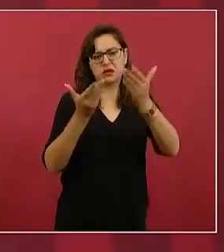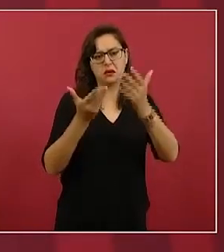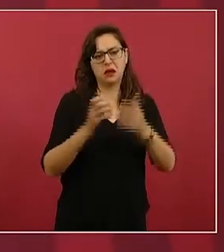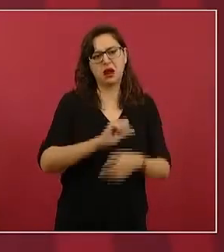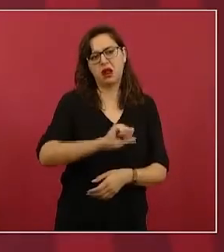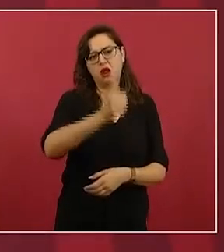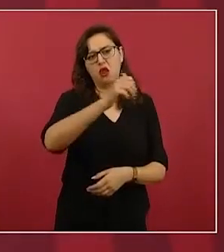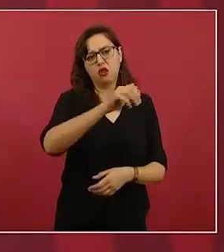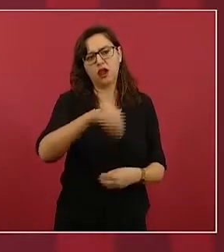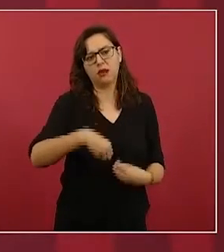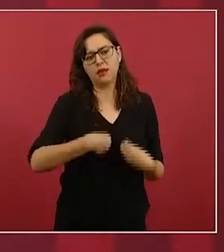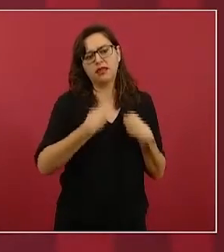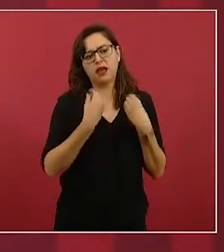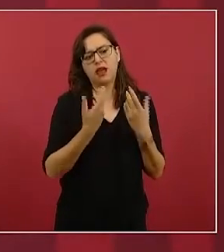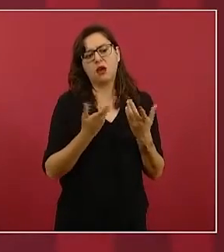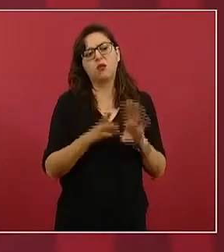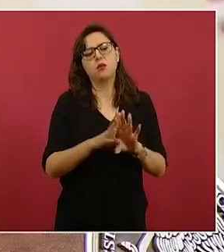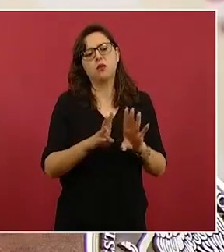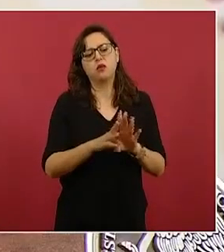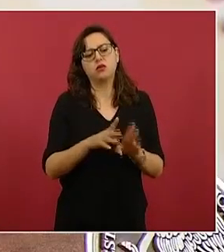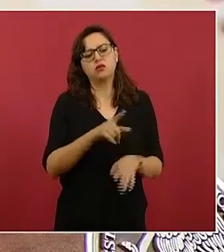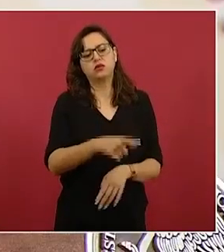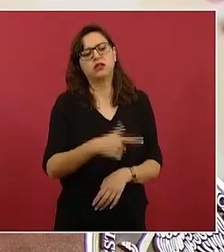¿Qué le gustaría